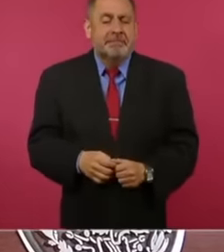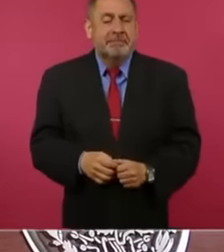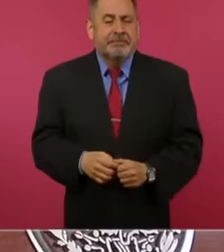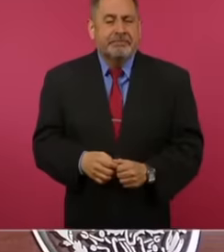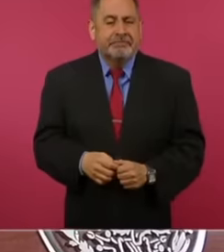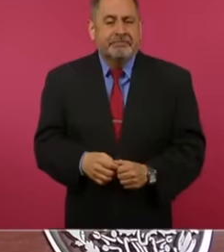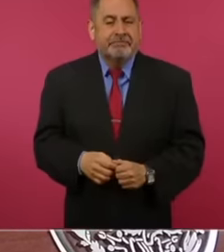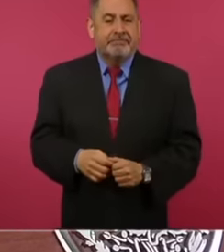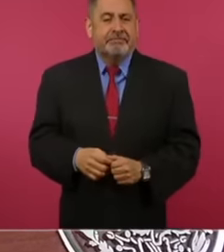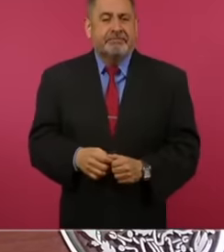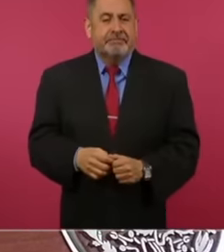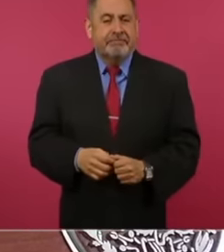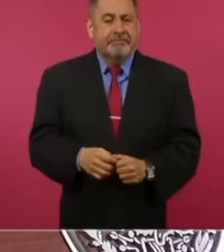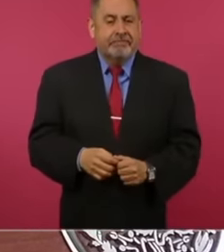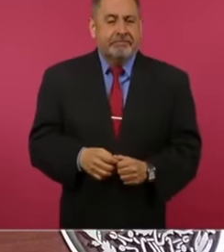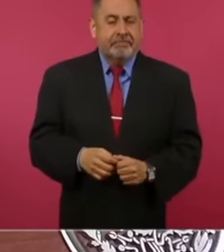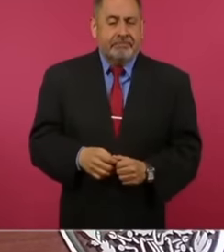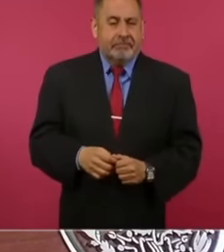Es el